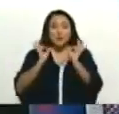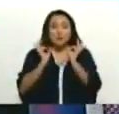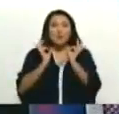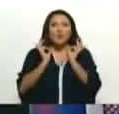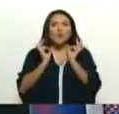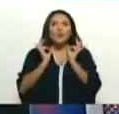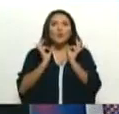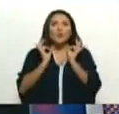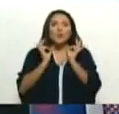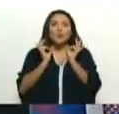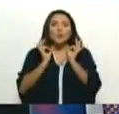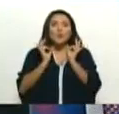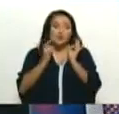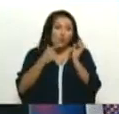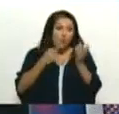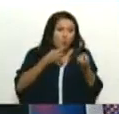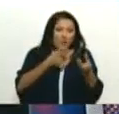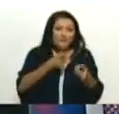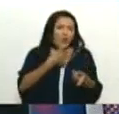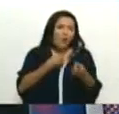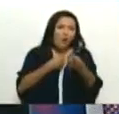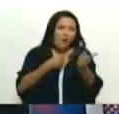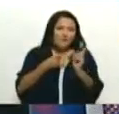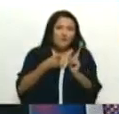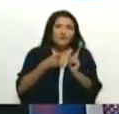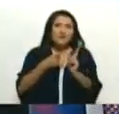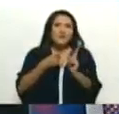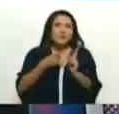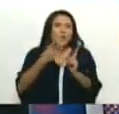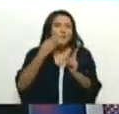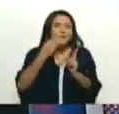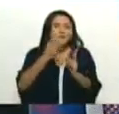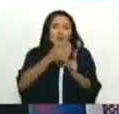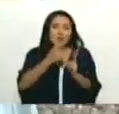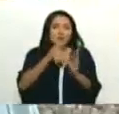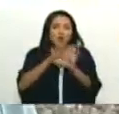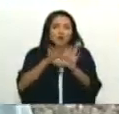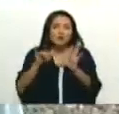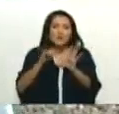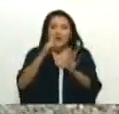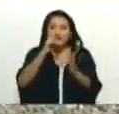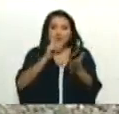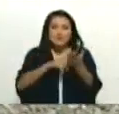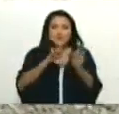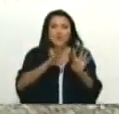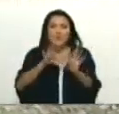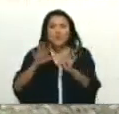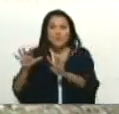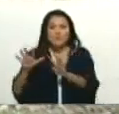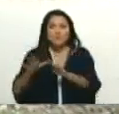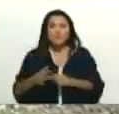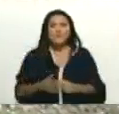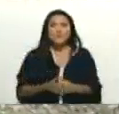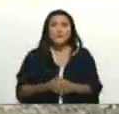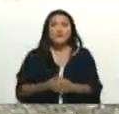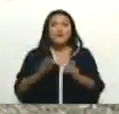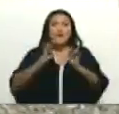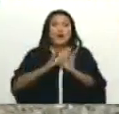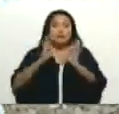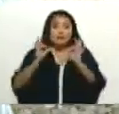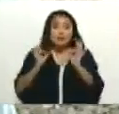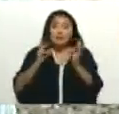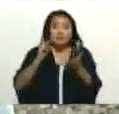nueva generación y no vivieron los tiempos de la constituyente del 99. Aristóbulo allí tuvo una destacadísima participación